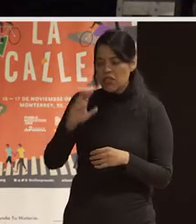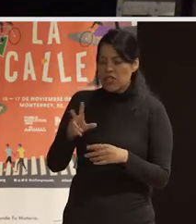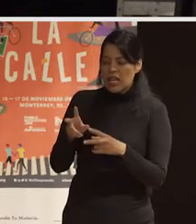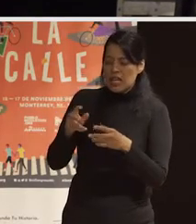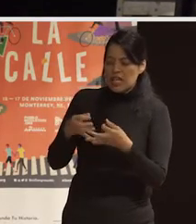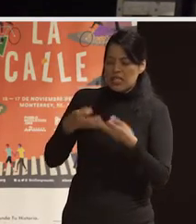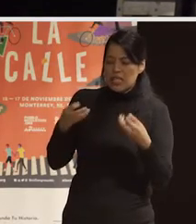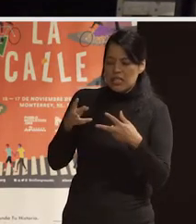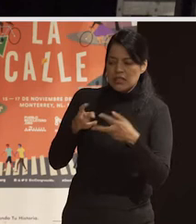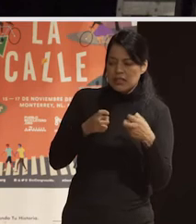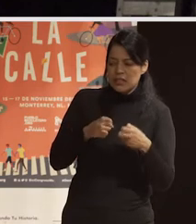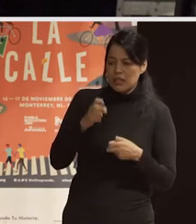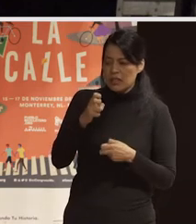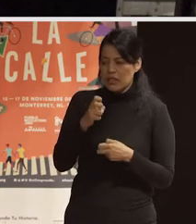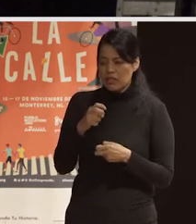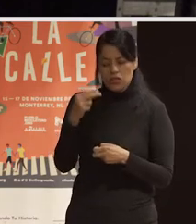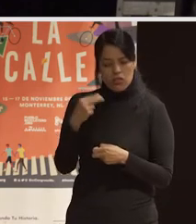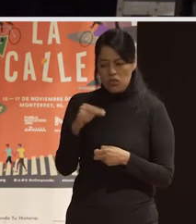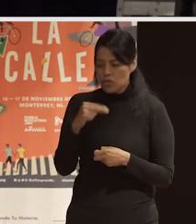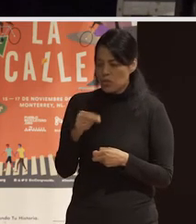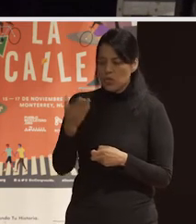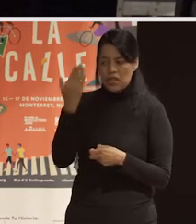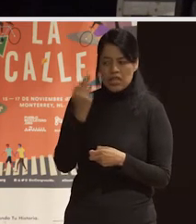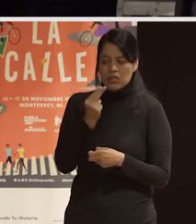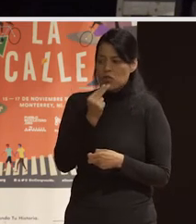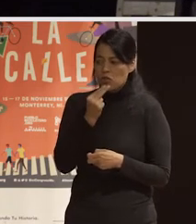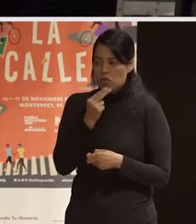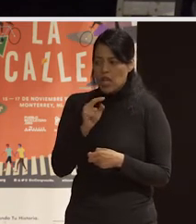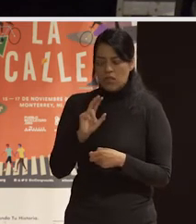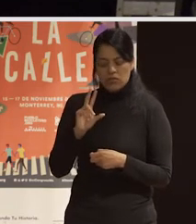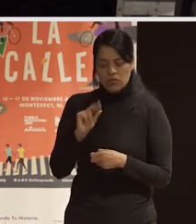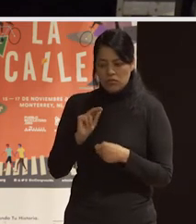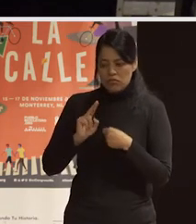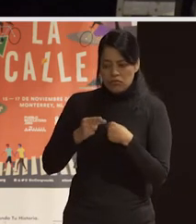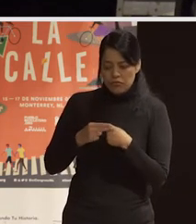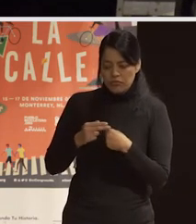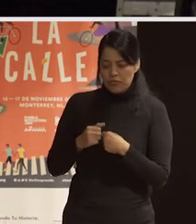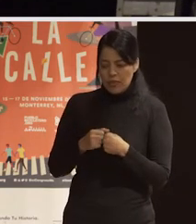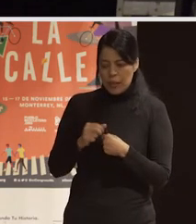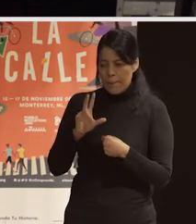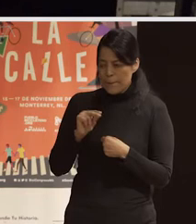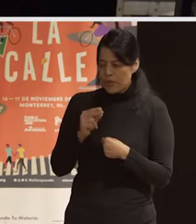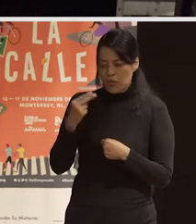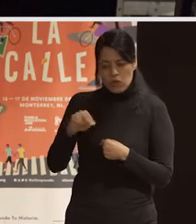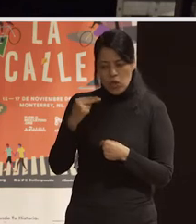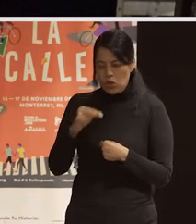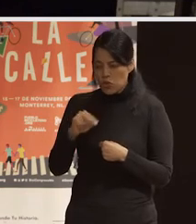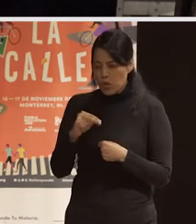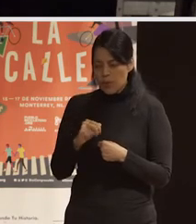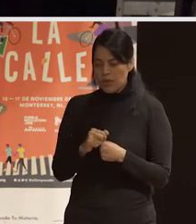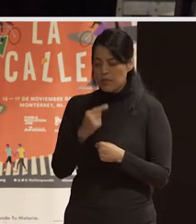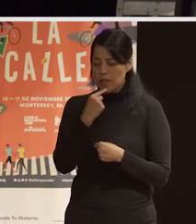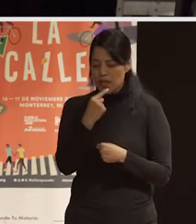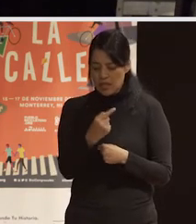aquí que estos no son los nombres que usaron esas naciones verdad estos nombres que he mencionado no son los nombres que usaron para